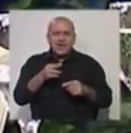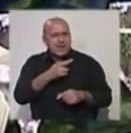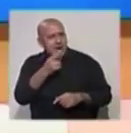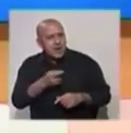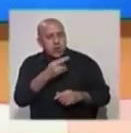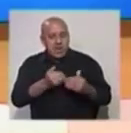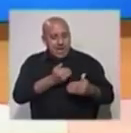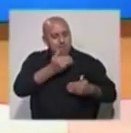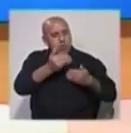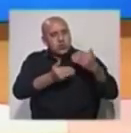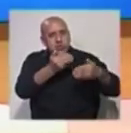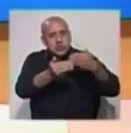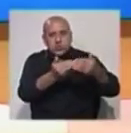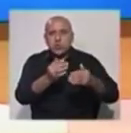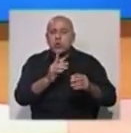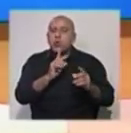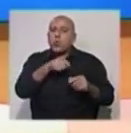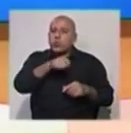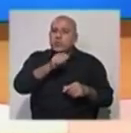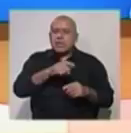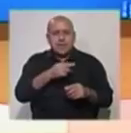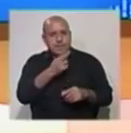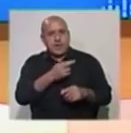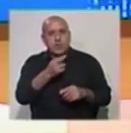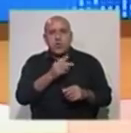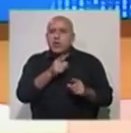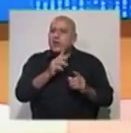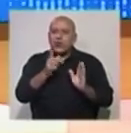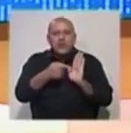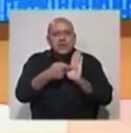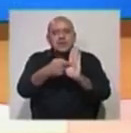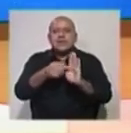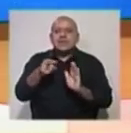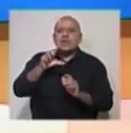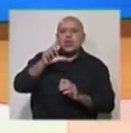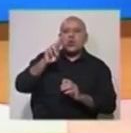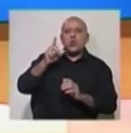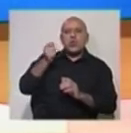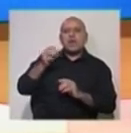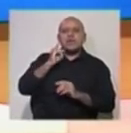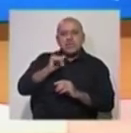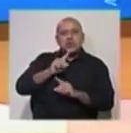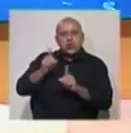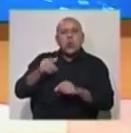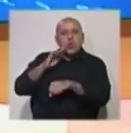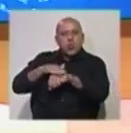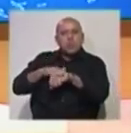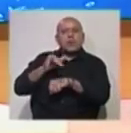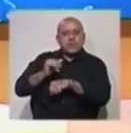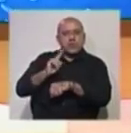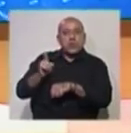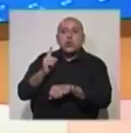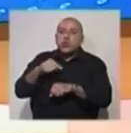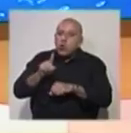si hubo o no corrupción. No dicen si Lula es o no culpable. Lo que refieren